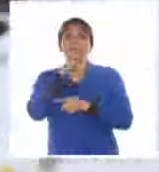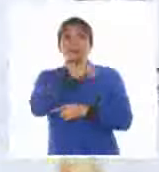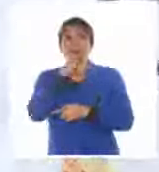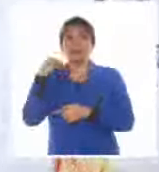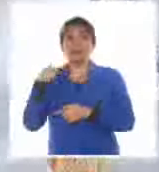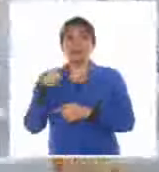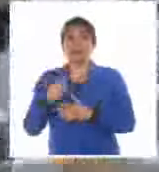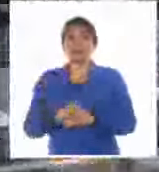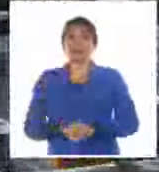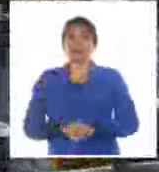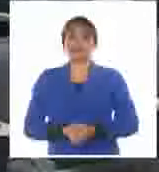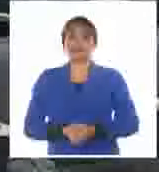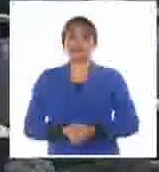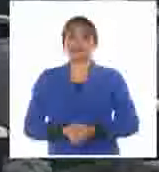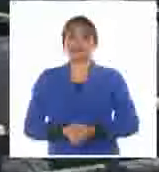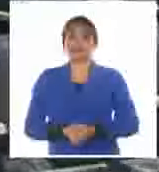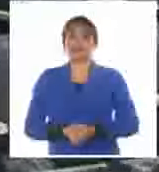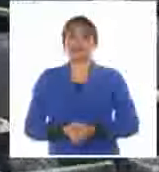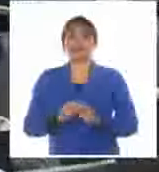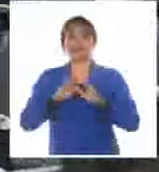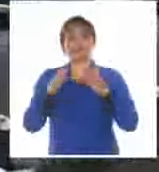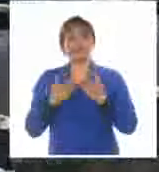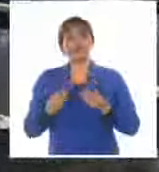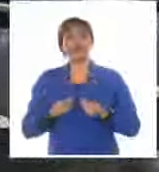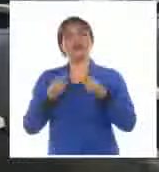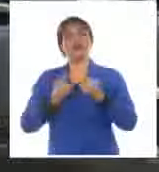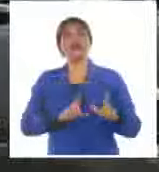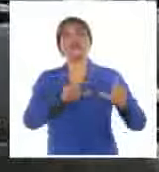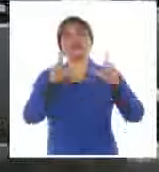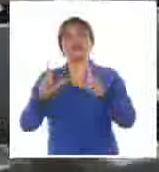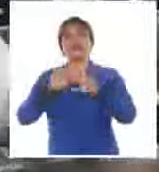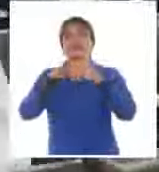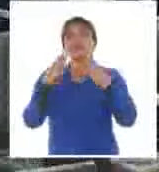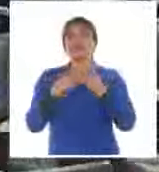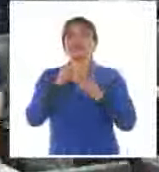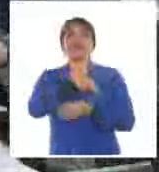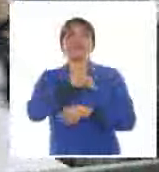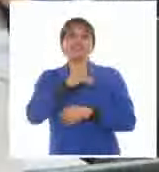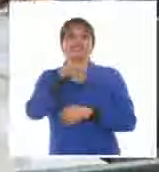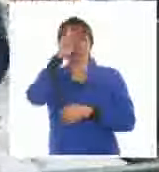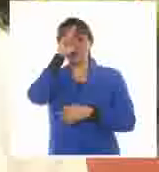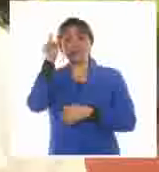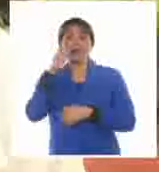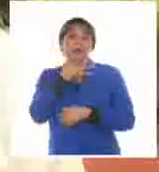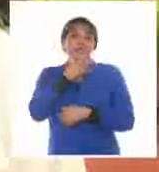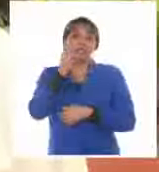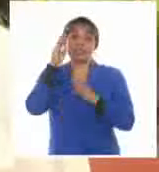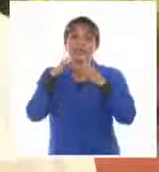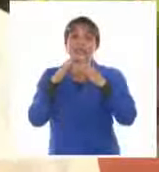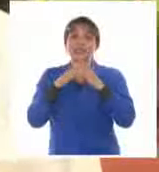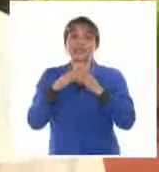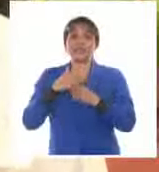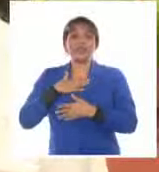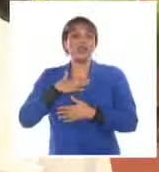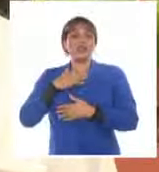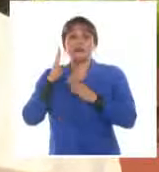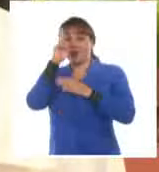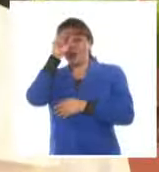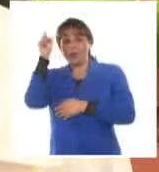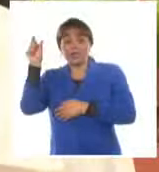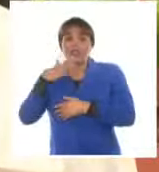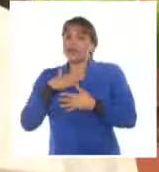Cantero, José Onel y Ernesto Vicente y todos los que sienten al Calixto como su casa. Porque mi Calixto es la vida, sin él yo no